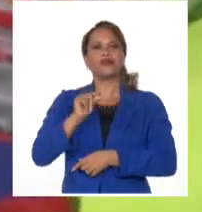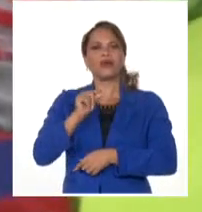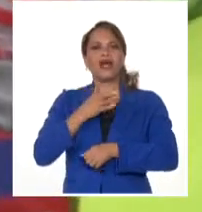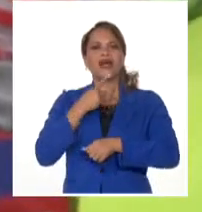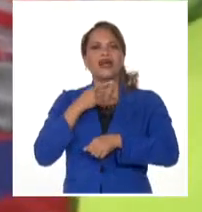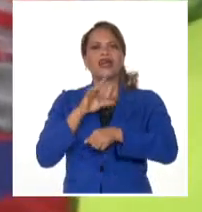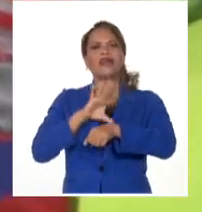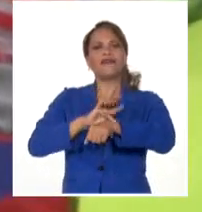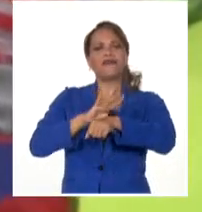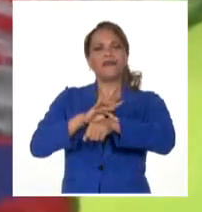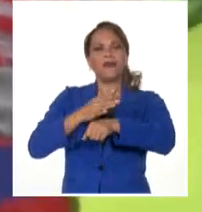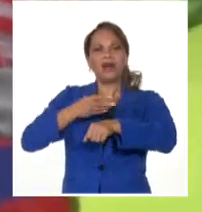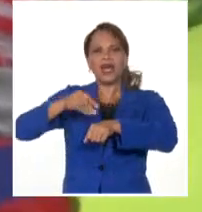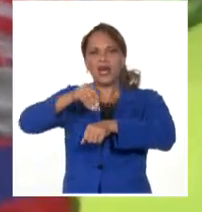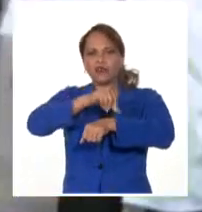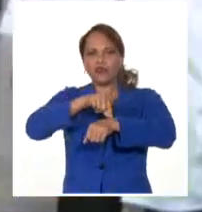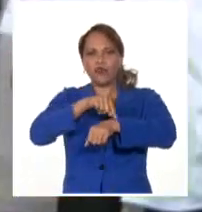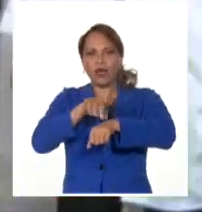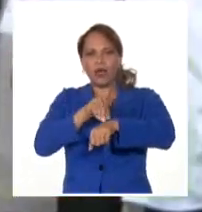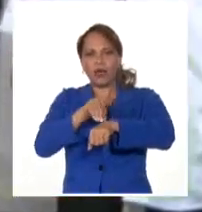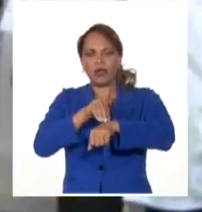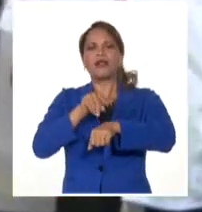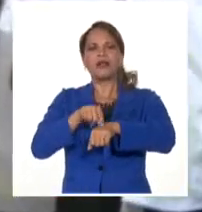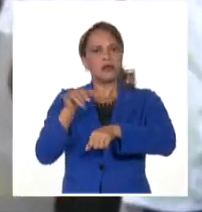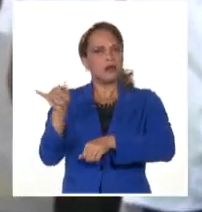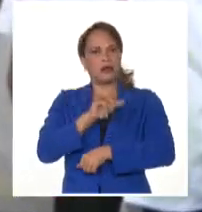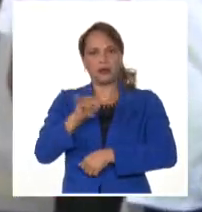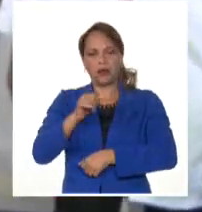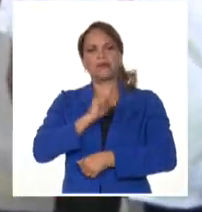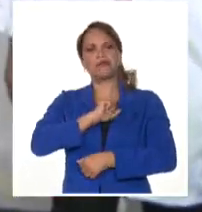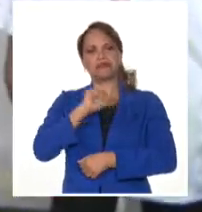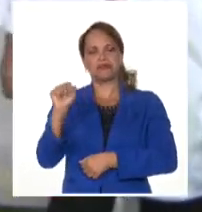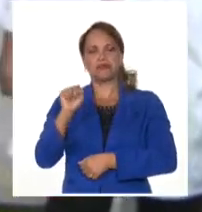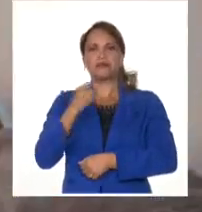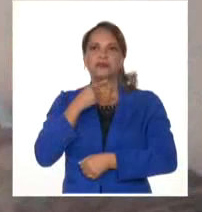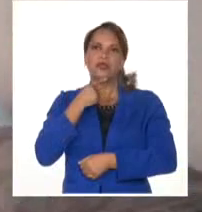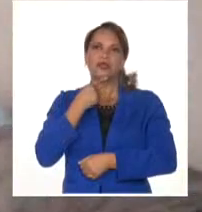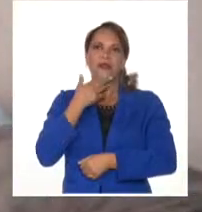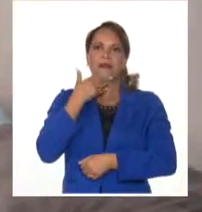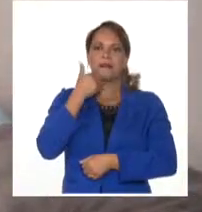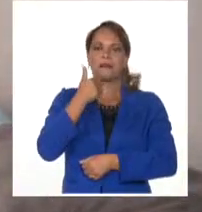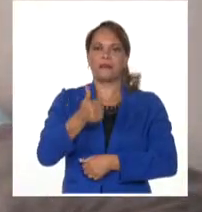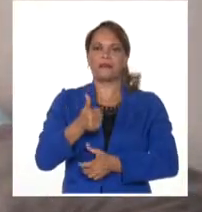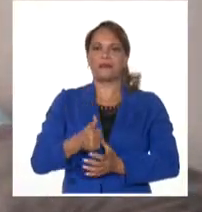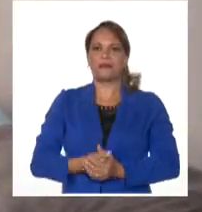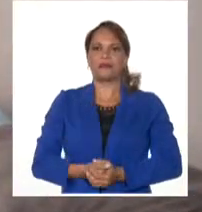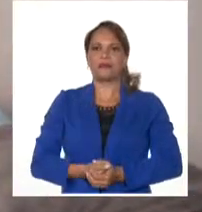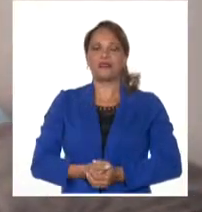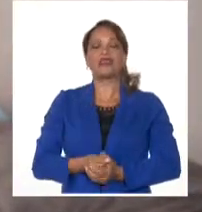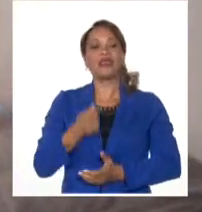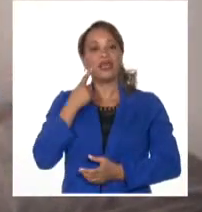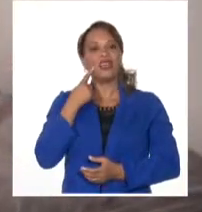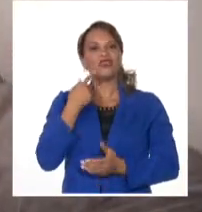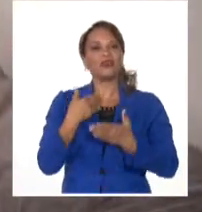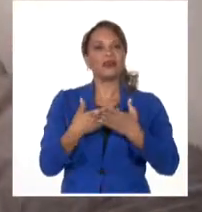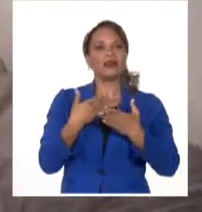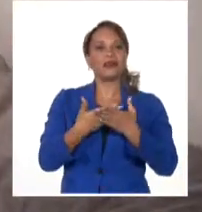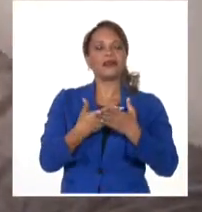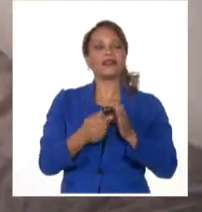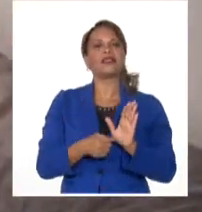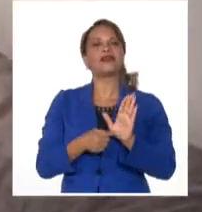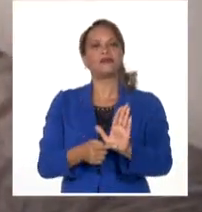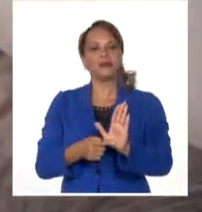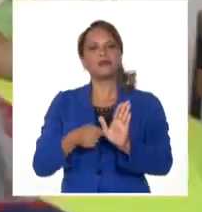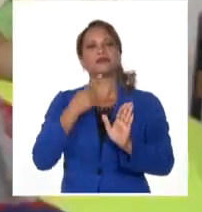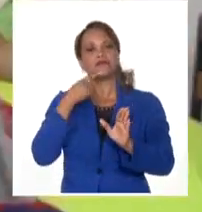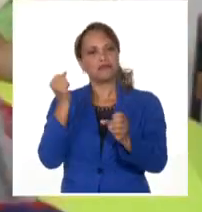ha logrado salvar más de 137.000 miembros a personas que padecen de esta enfermedad, evidencian el crecimiento de una misión que